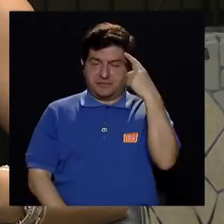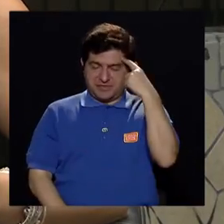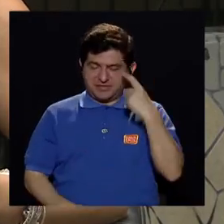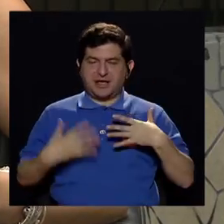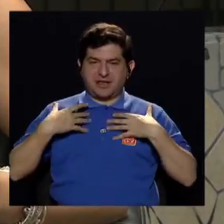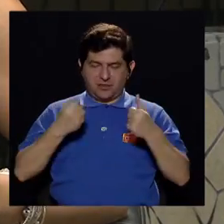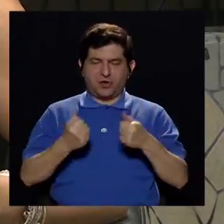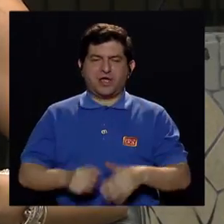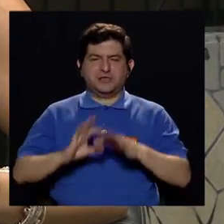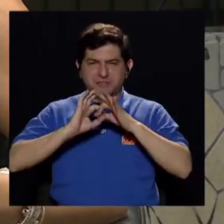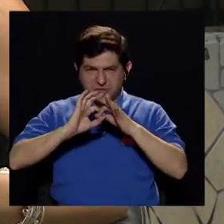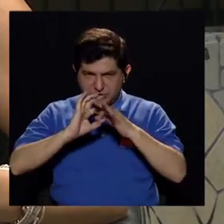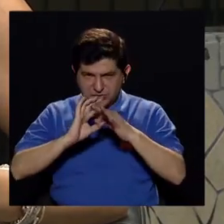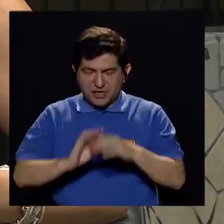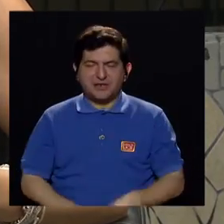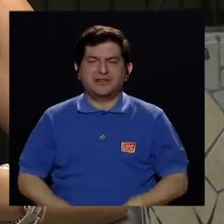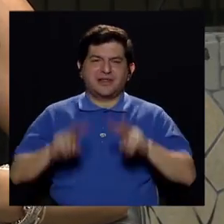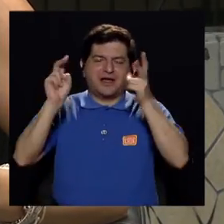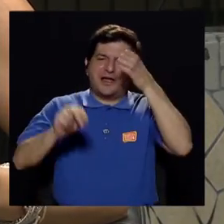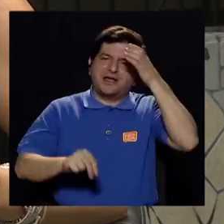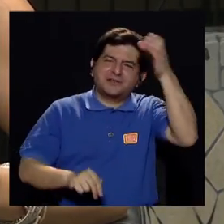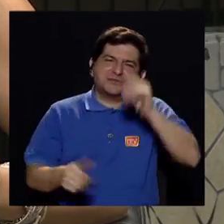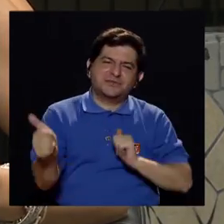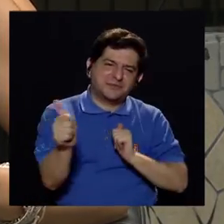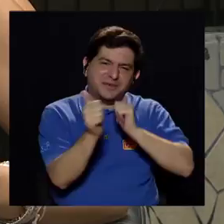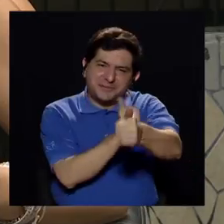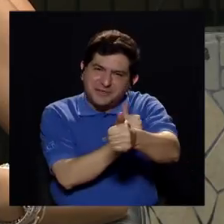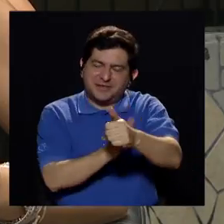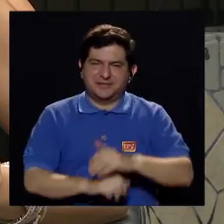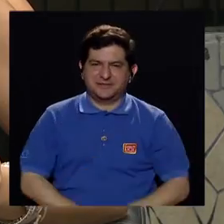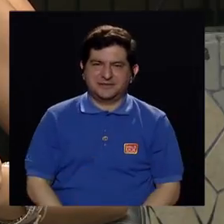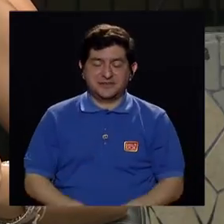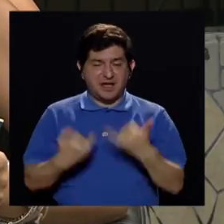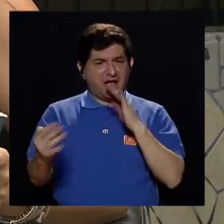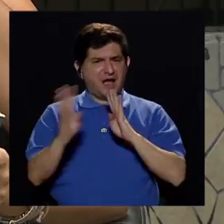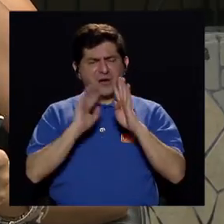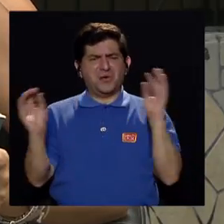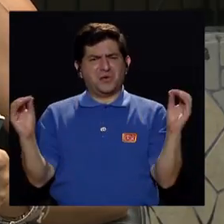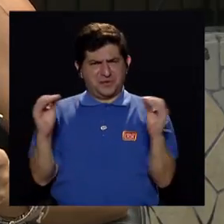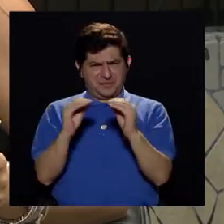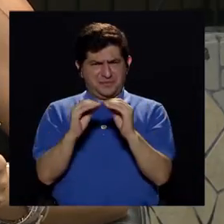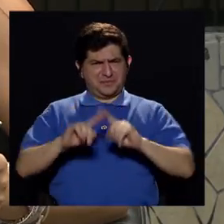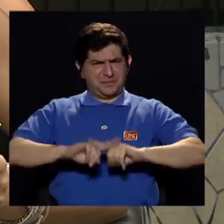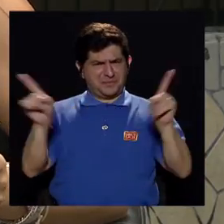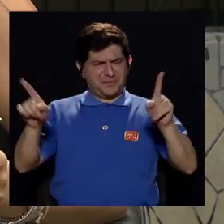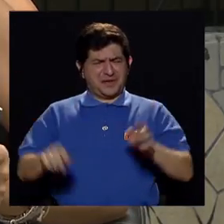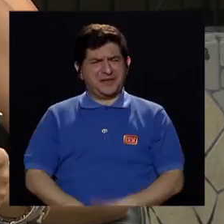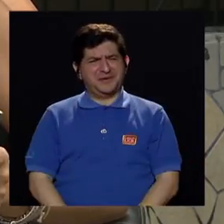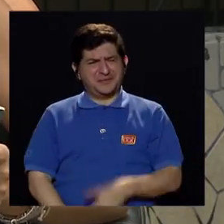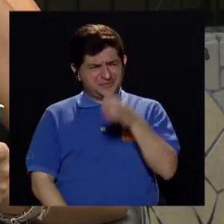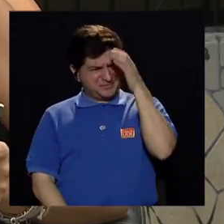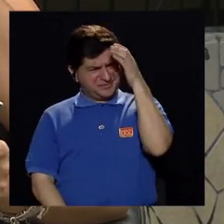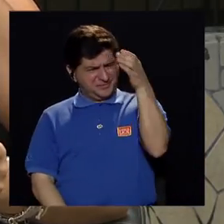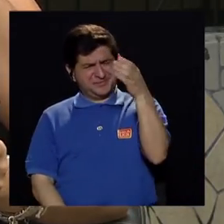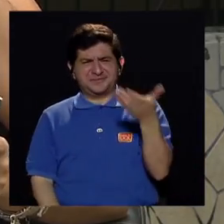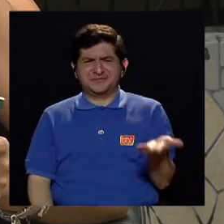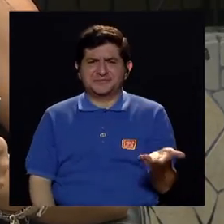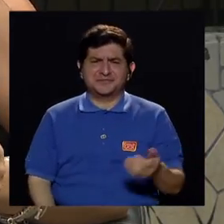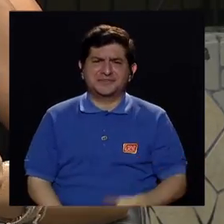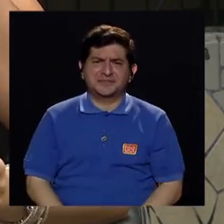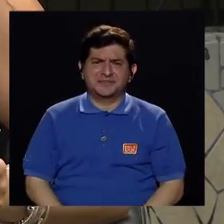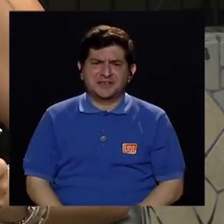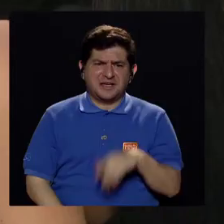es un tema cultural, ¿verdad? Que trasciende, porque yo creo que ahora se habla más, pero a nivel cultural, que ¿verdad? Lo que